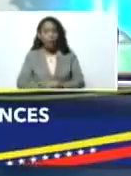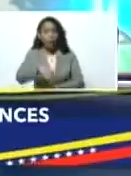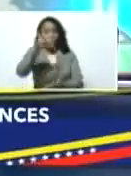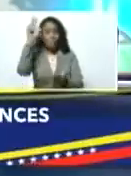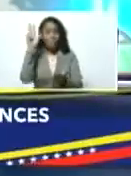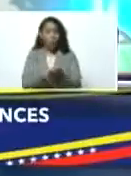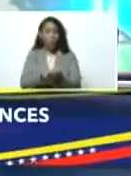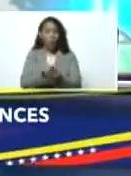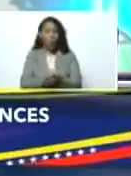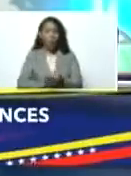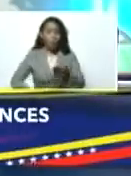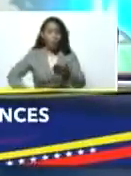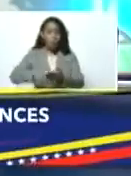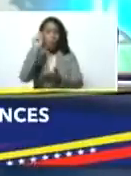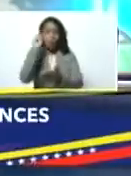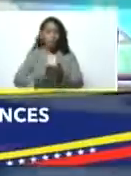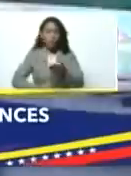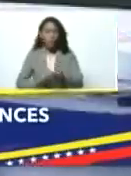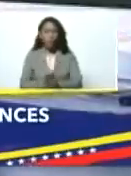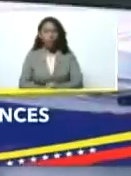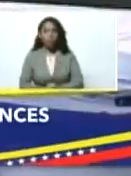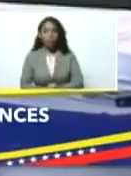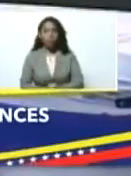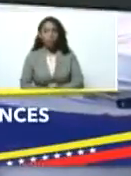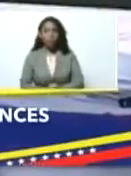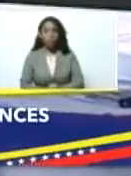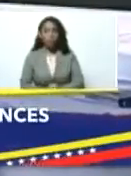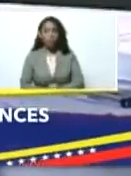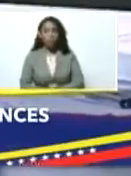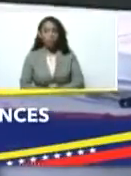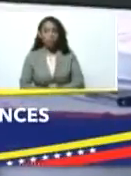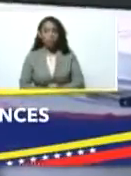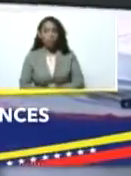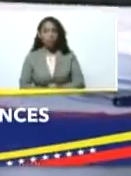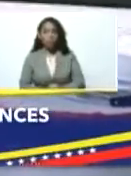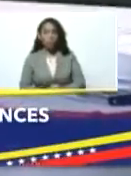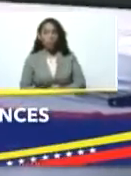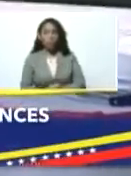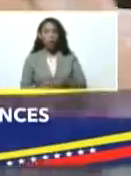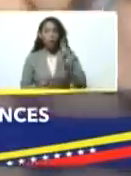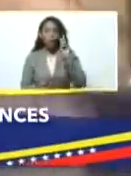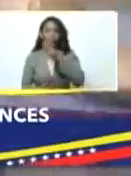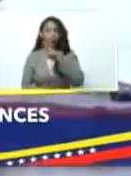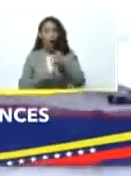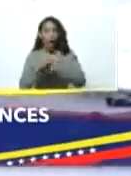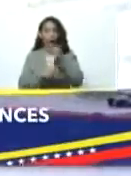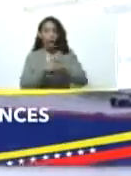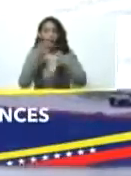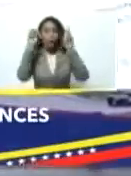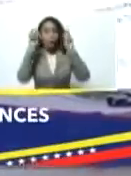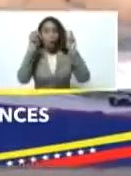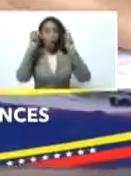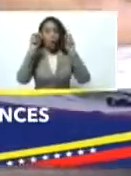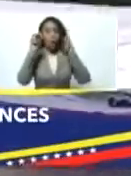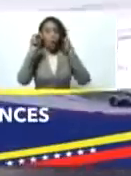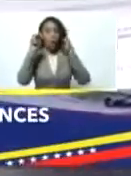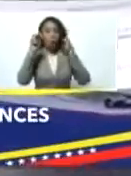Aprobado, firmado y vía ejecución del nuevo decreto